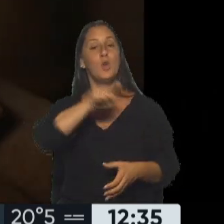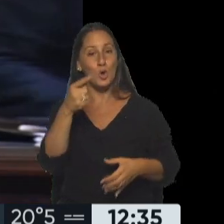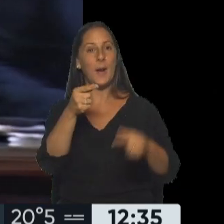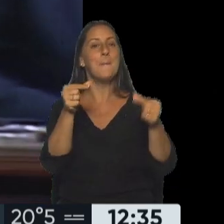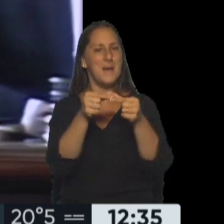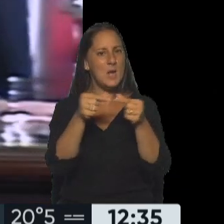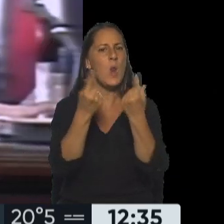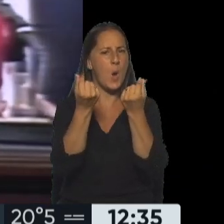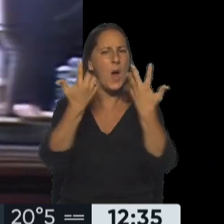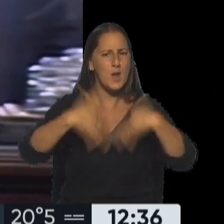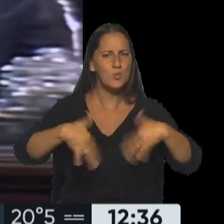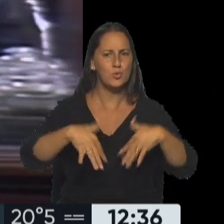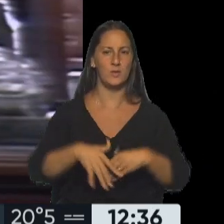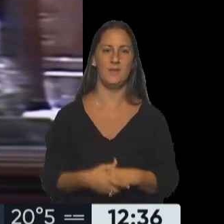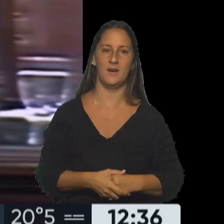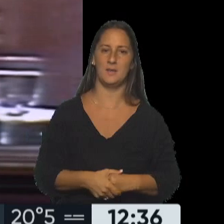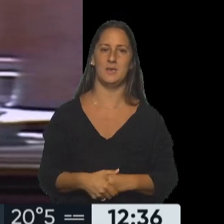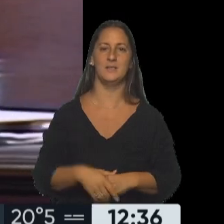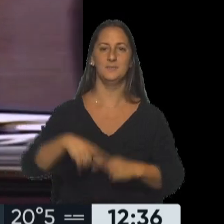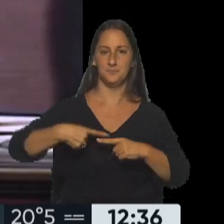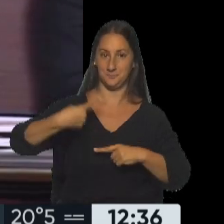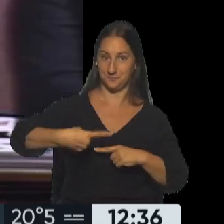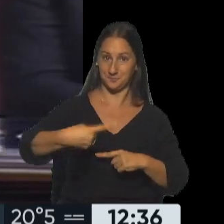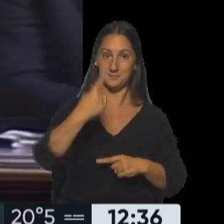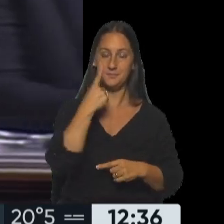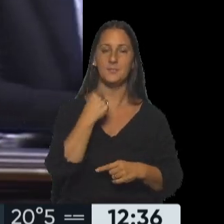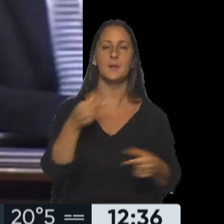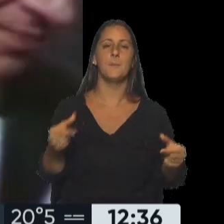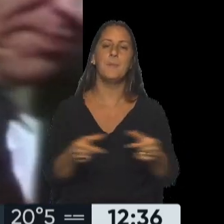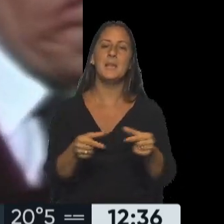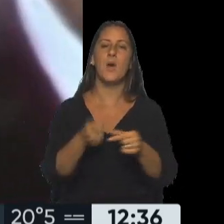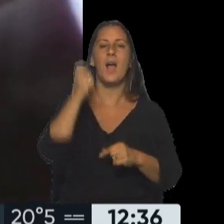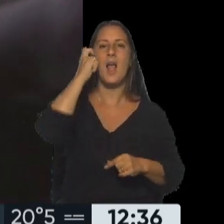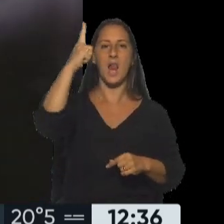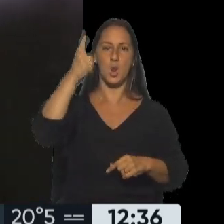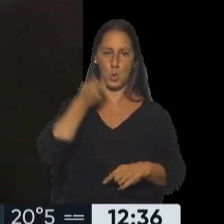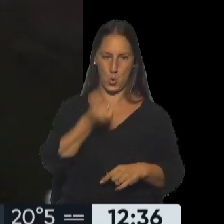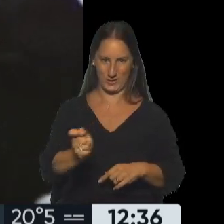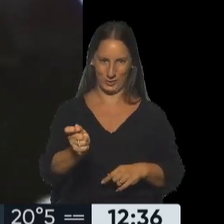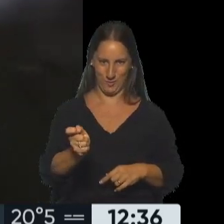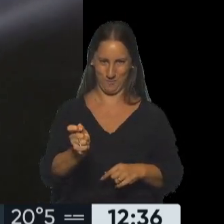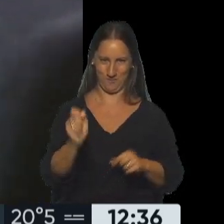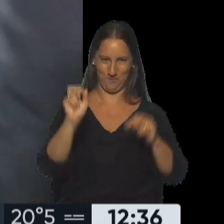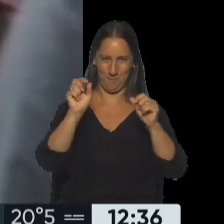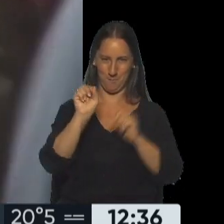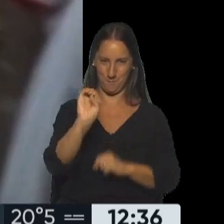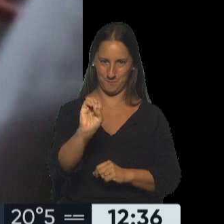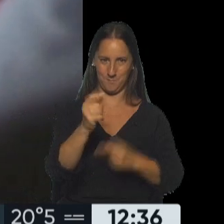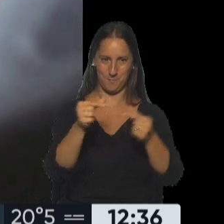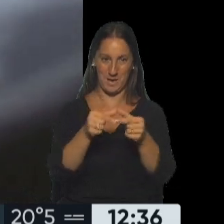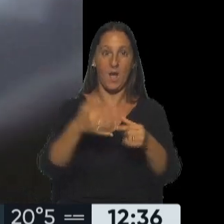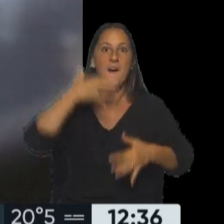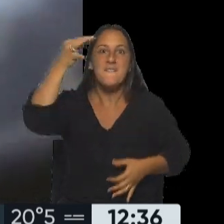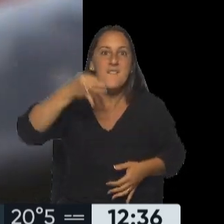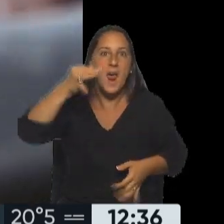que también es muy valiosa para ver en estos días, y vamos a hablar de la película El Juicio. Claro, acá está el documento de